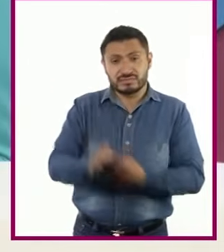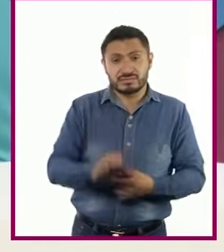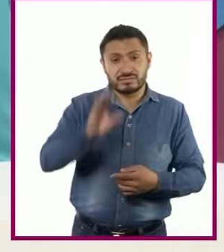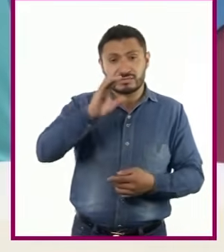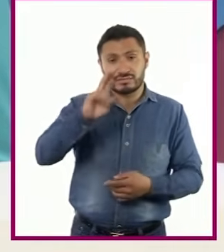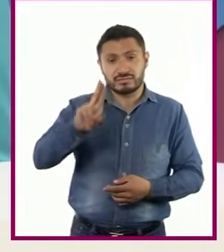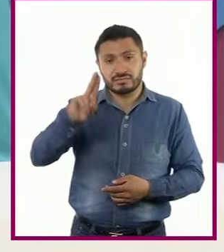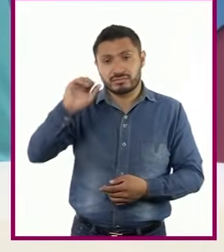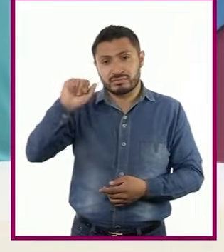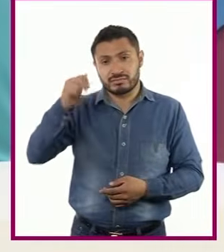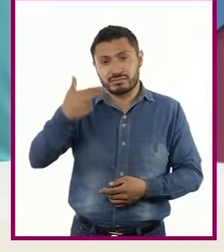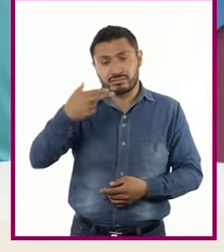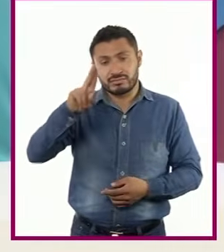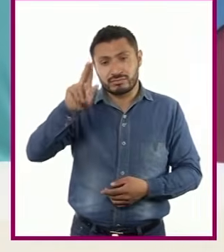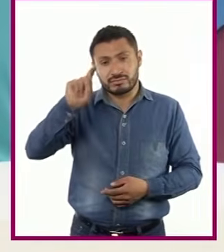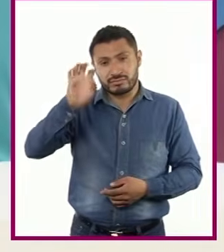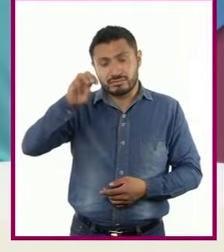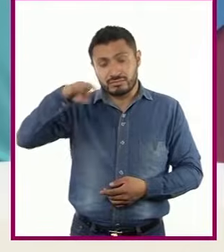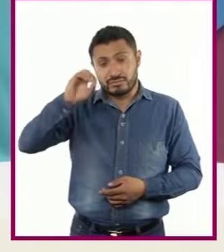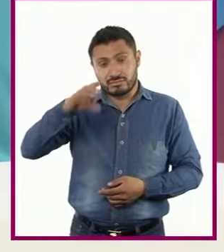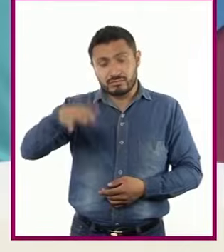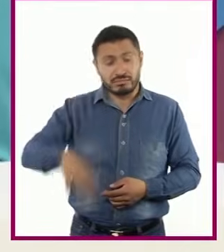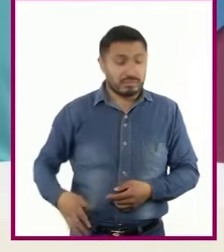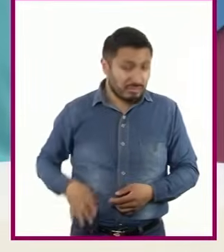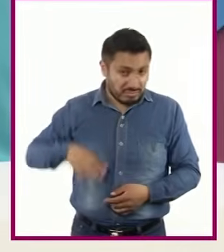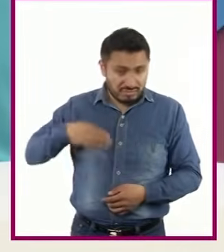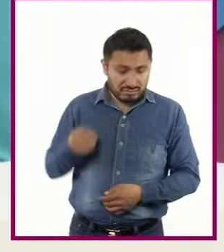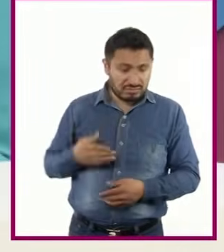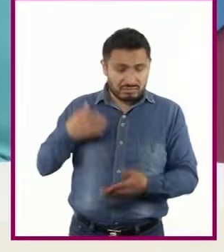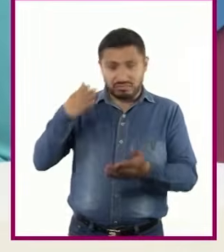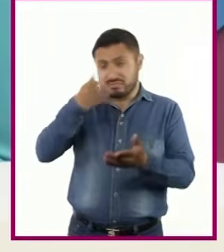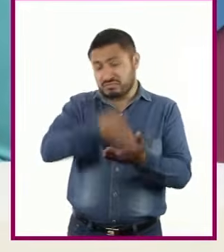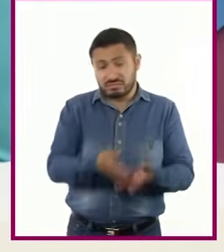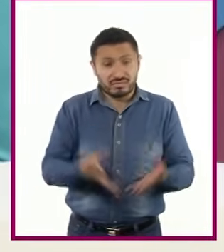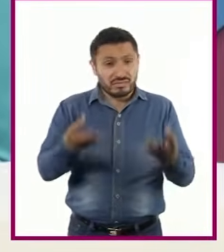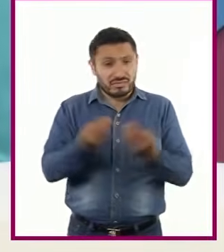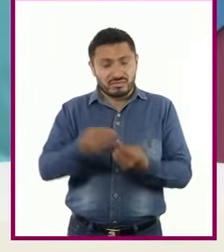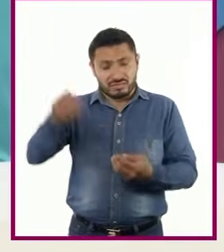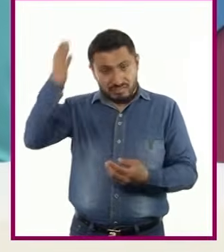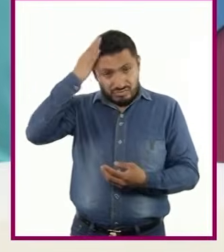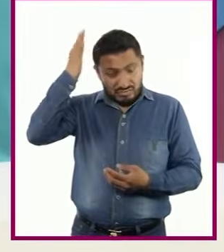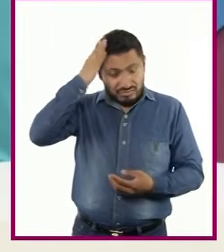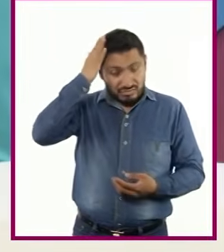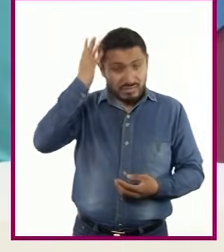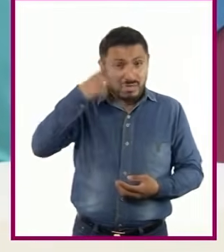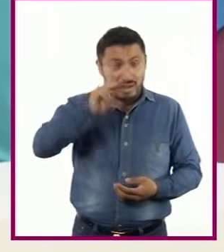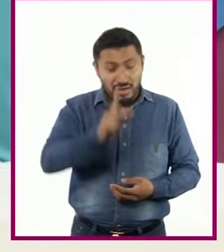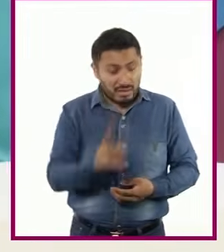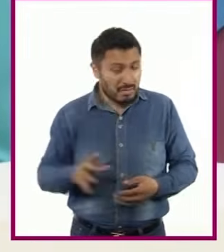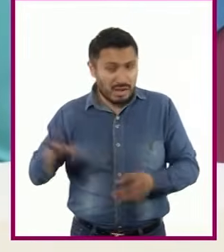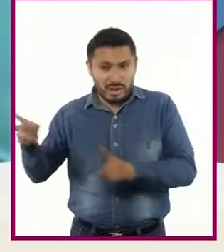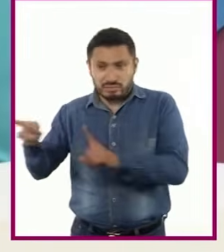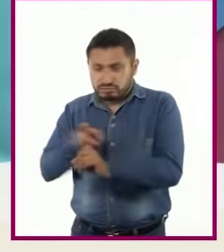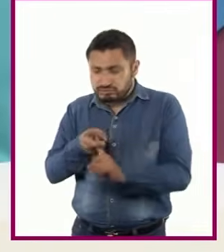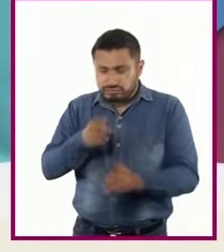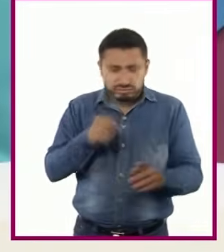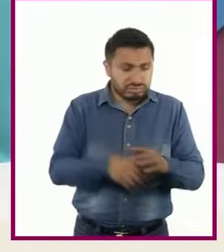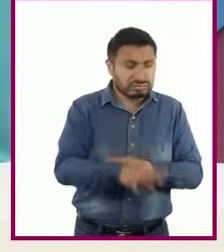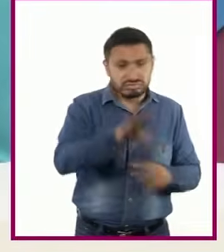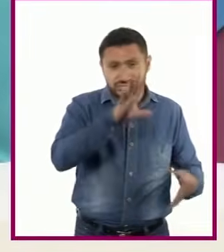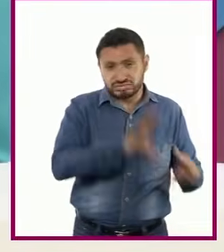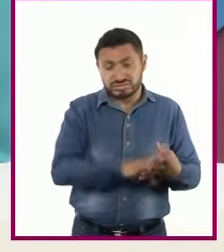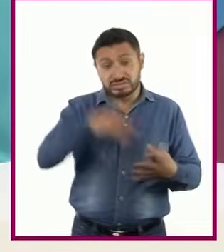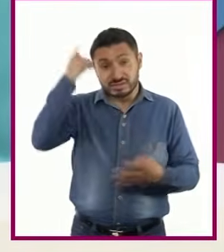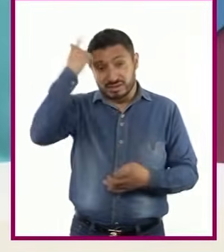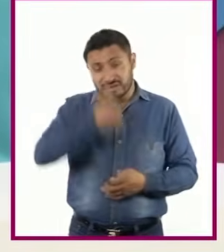Cuauhtémoc, quien había intentado huir junto con sus capitanes, pero fue capturado. Era la